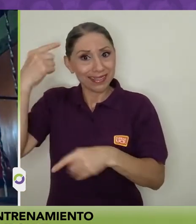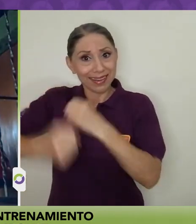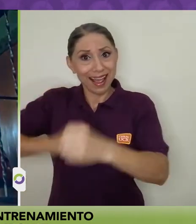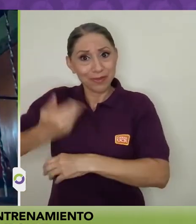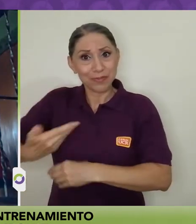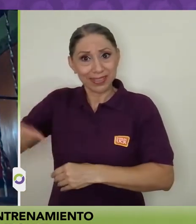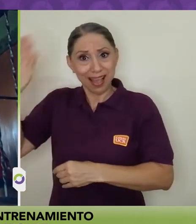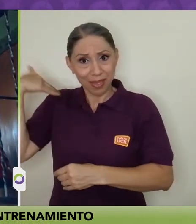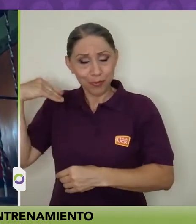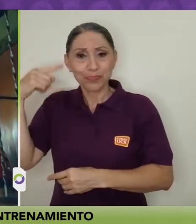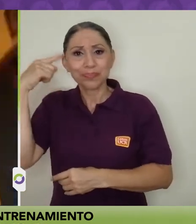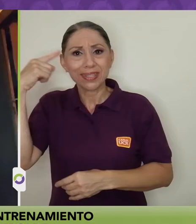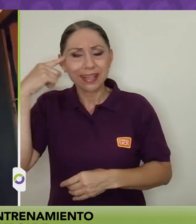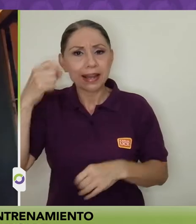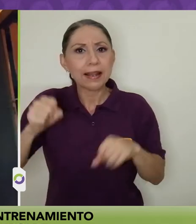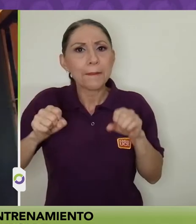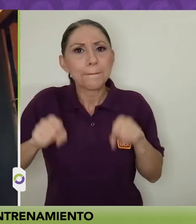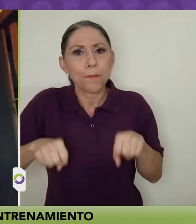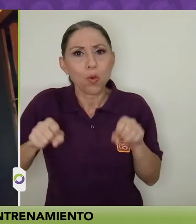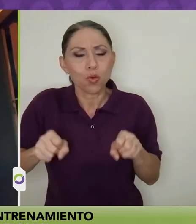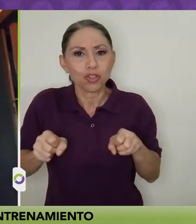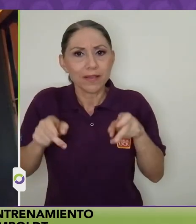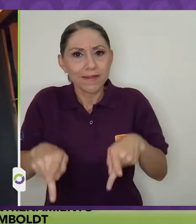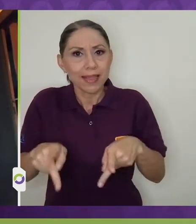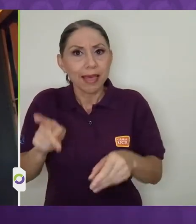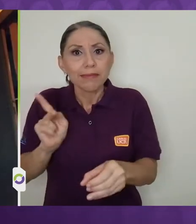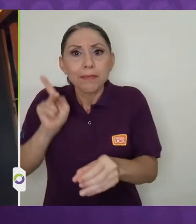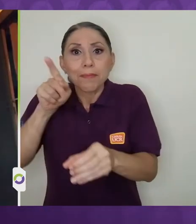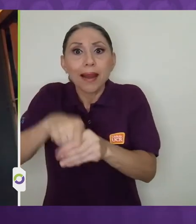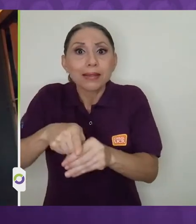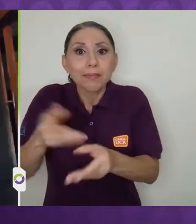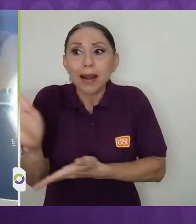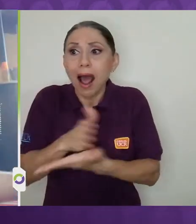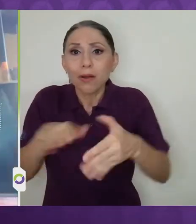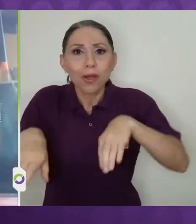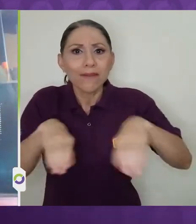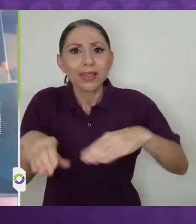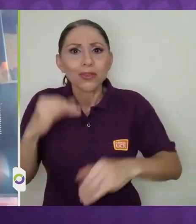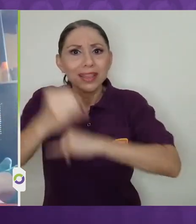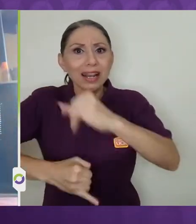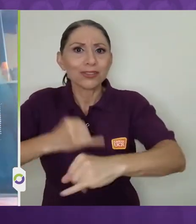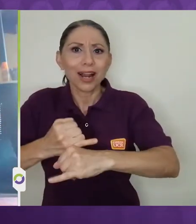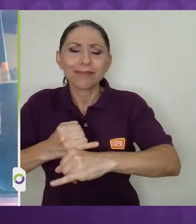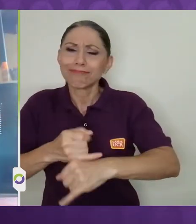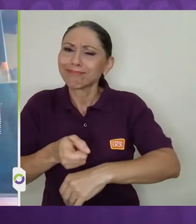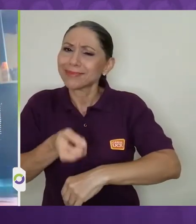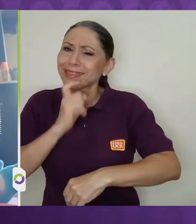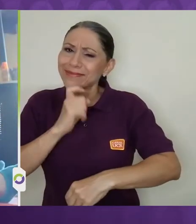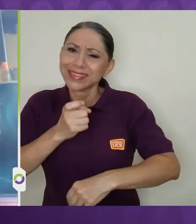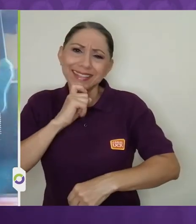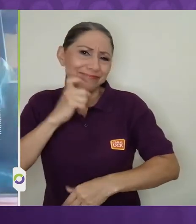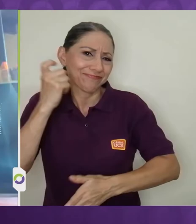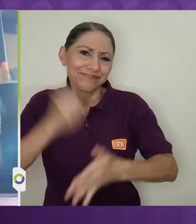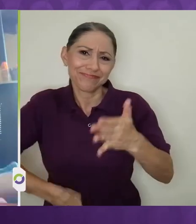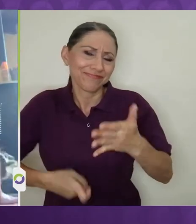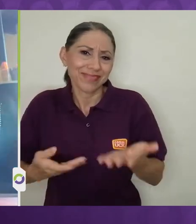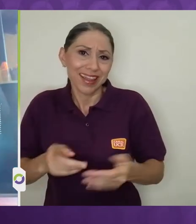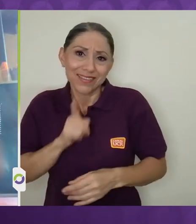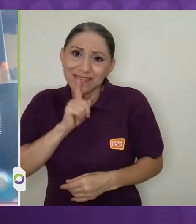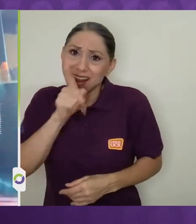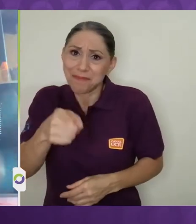en ese año, el año pasado, pensar en la posibilidad de poder participar en algún evento internacional era muy, muy, muy difícil. La verdad que